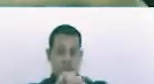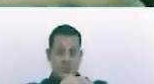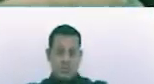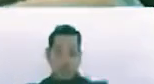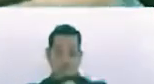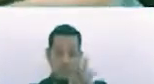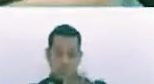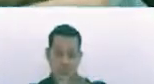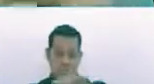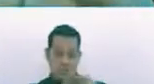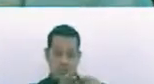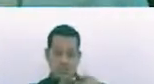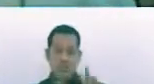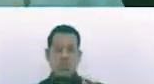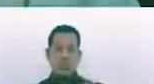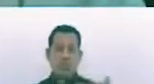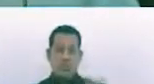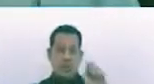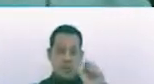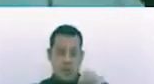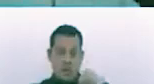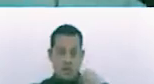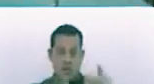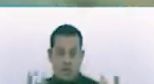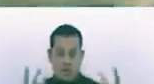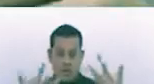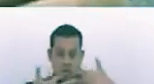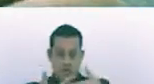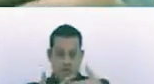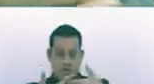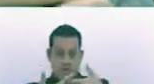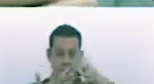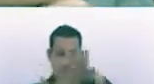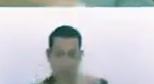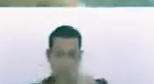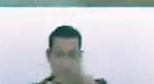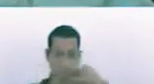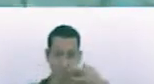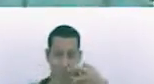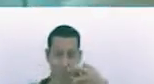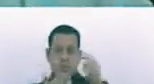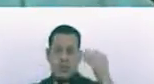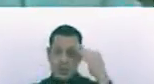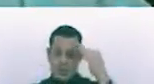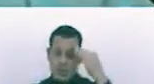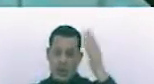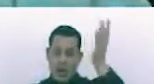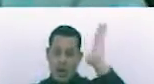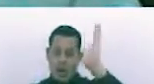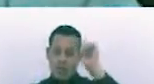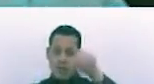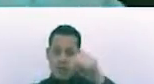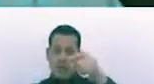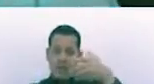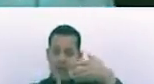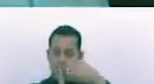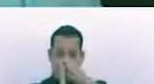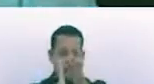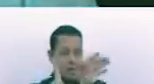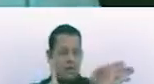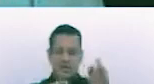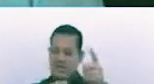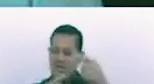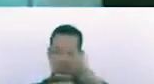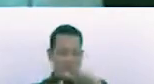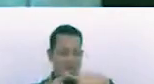Se están reformando plazos. Entonces ahí se tiene que adaptar el calendario electoral. Y yo sé que el discurso ustedes lo van a desviar en